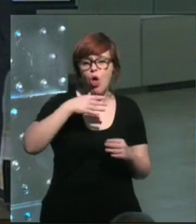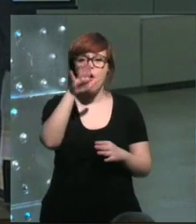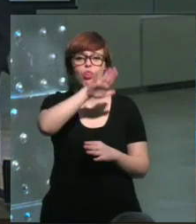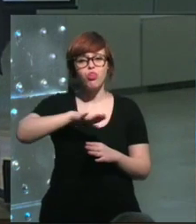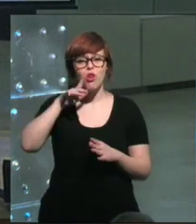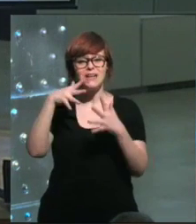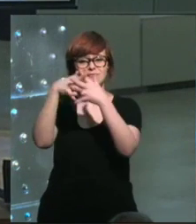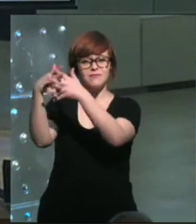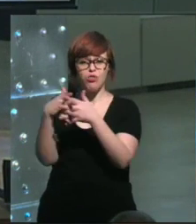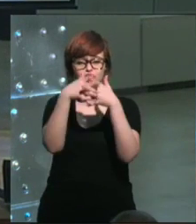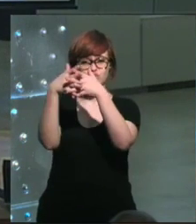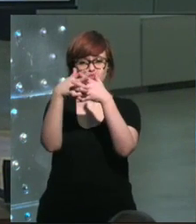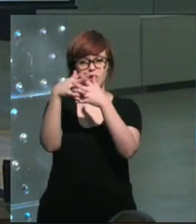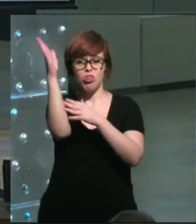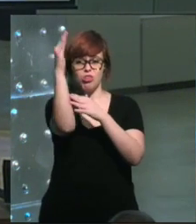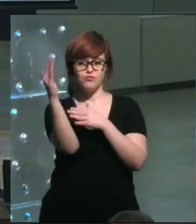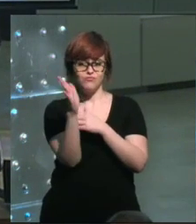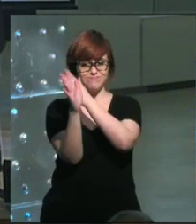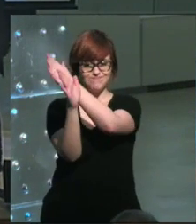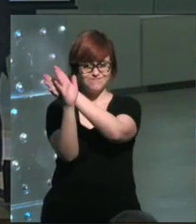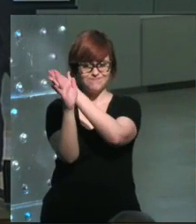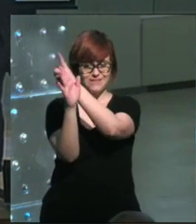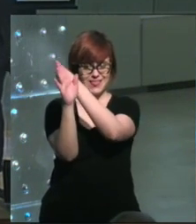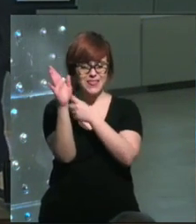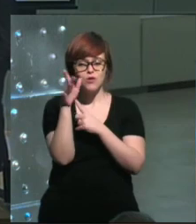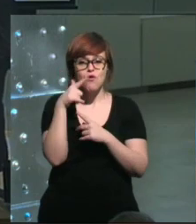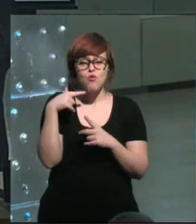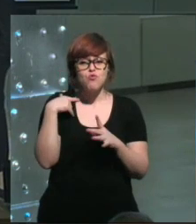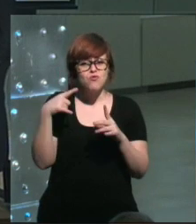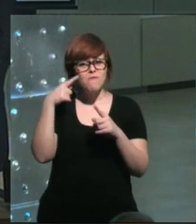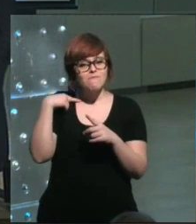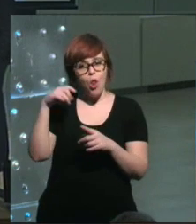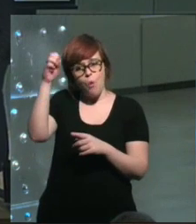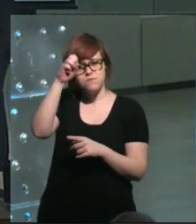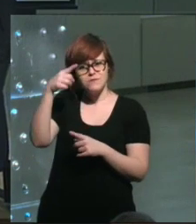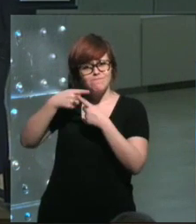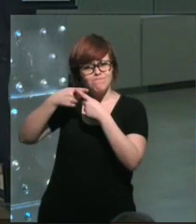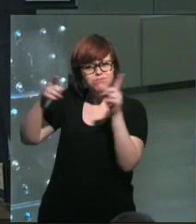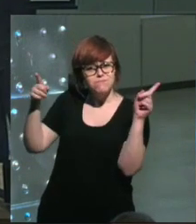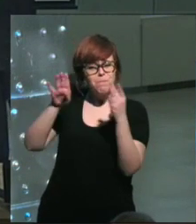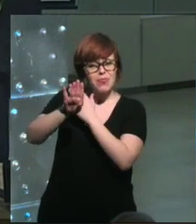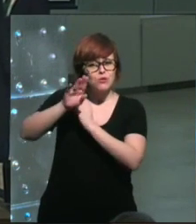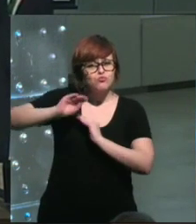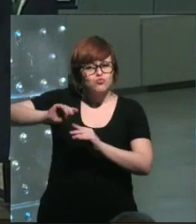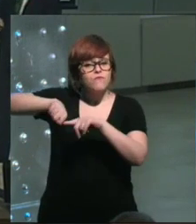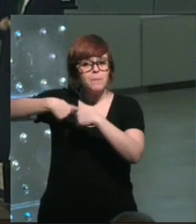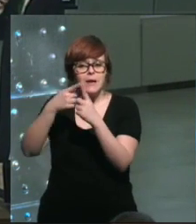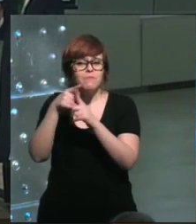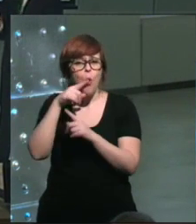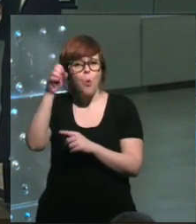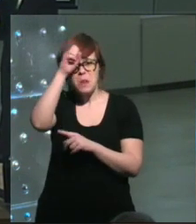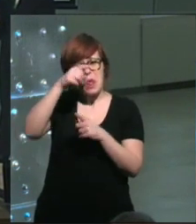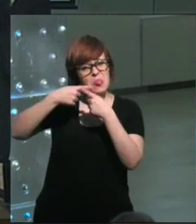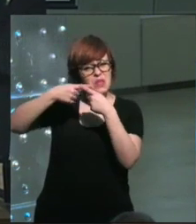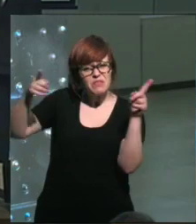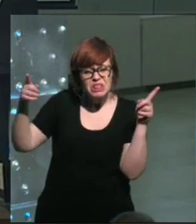tenía absolutamente nada que ver con ese señor, ni con sus vecinos, ni con sus familiares. Ni peor ni mejor, simplemente no